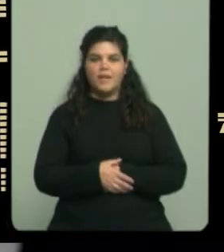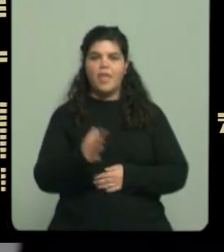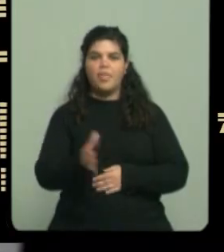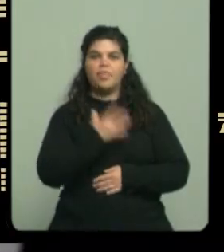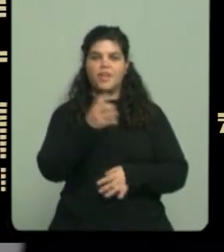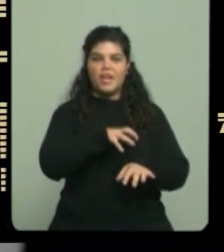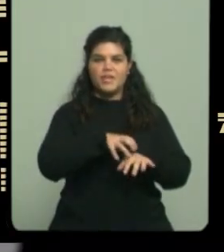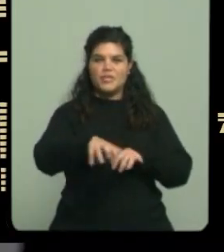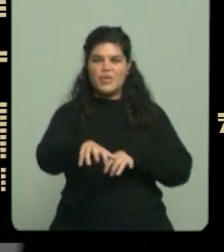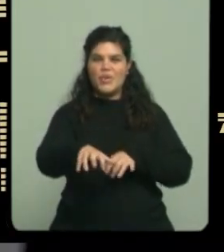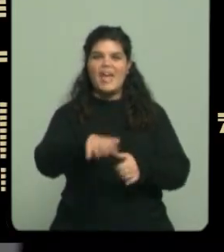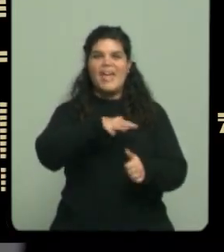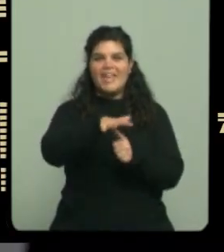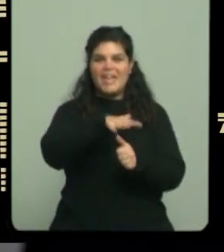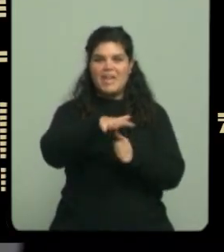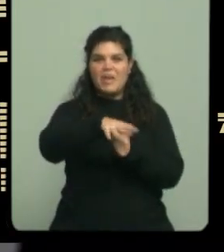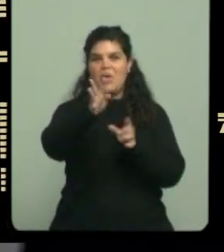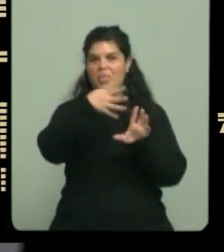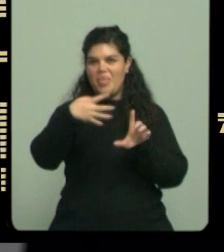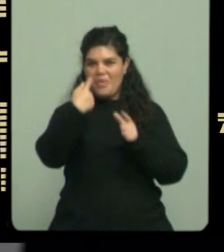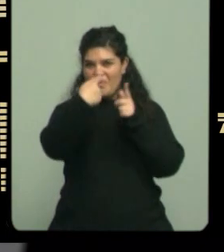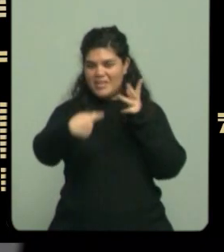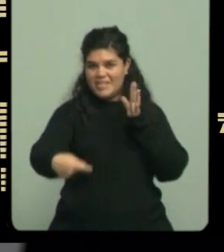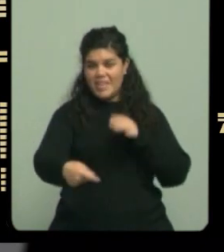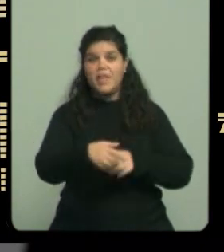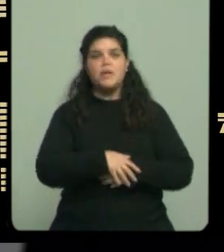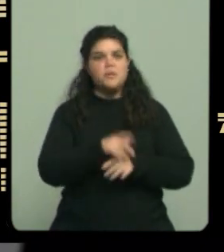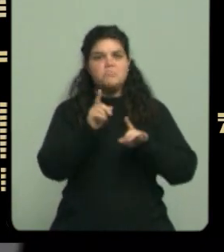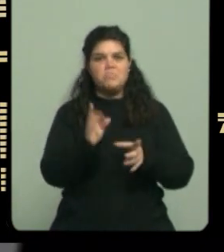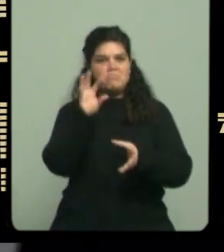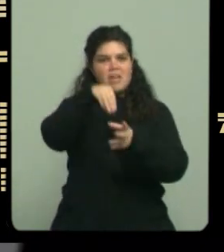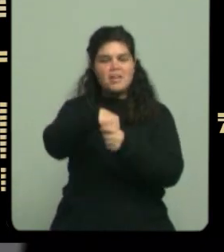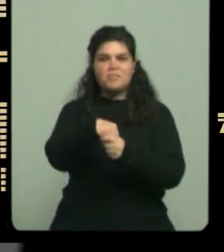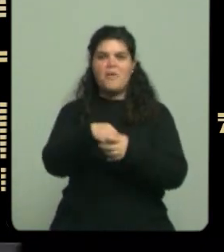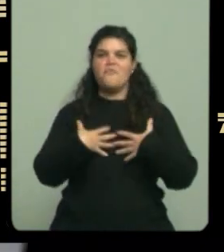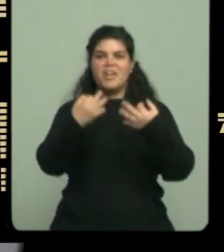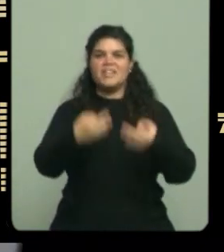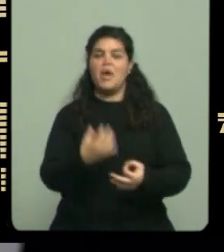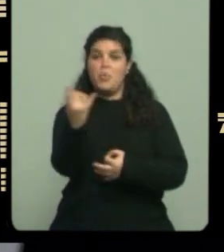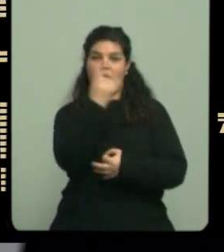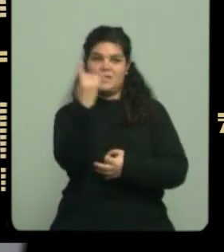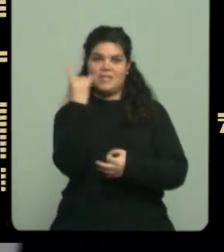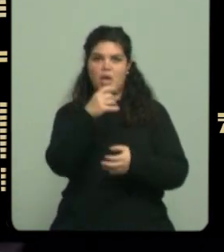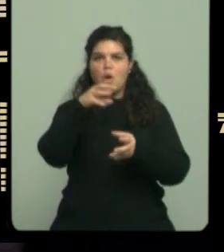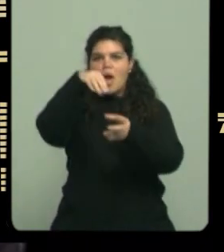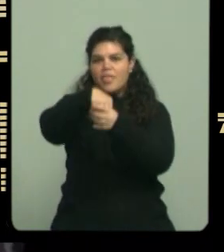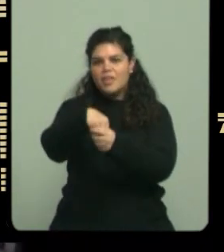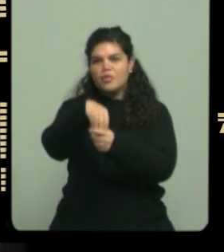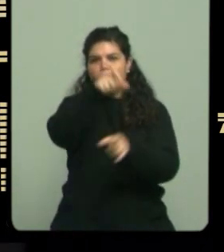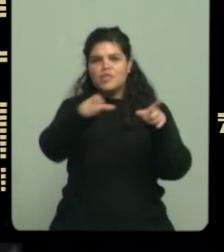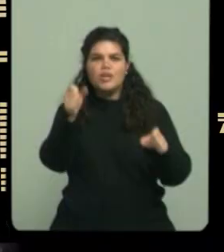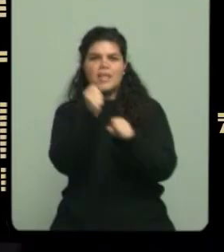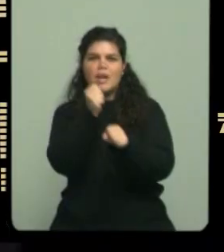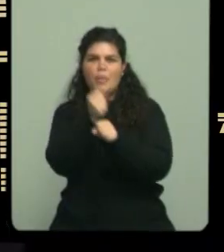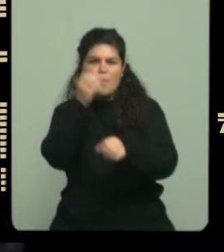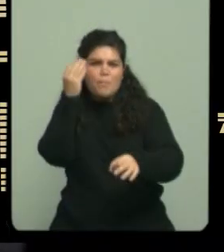La Dirección de Género y Diversidad pertenece a la Secretaría de Bienestar Universitario y está integrada por un equipo interdisciplinario